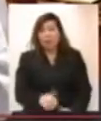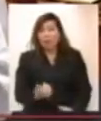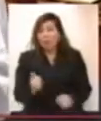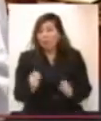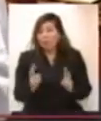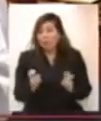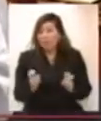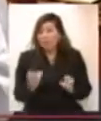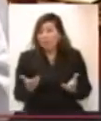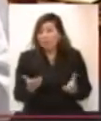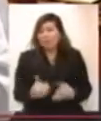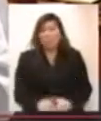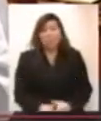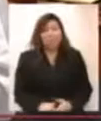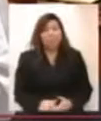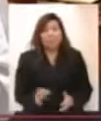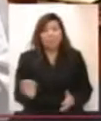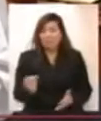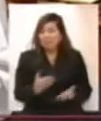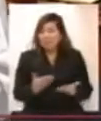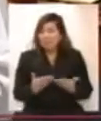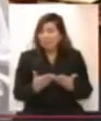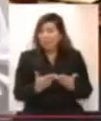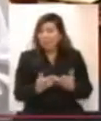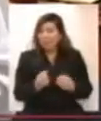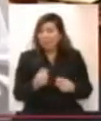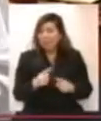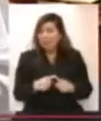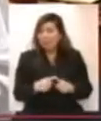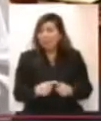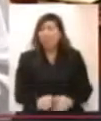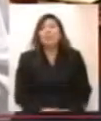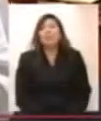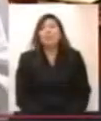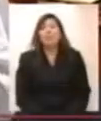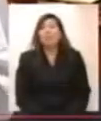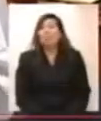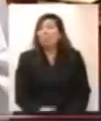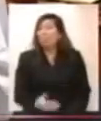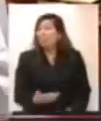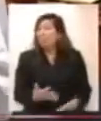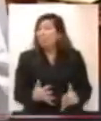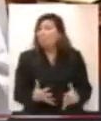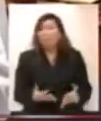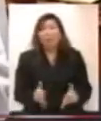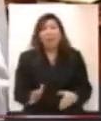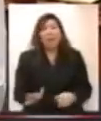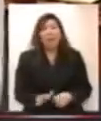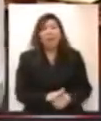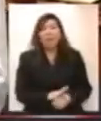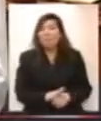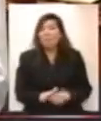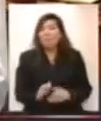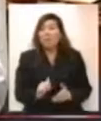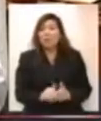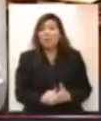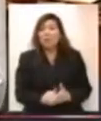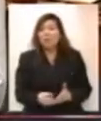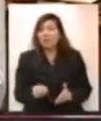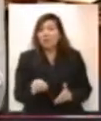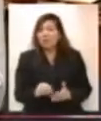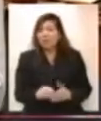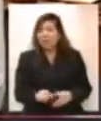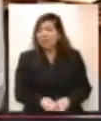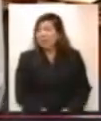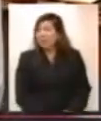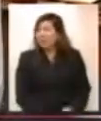otros temas, señor presidente, sin un debido estudio ya de exoneración de regalías, nos parece absolutamente que no